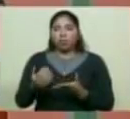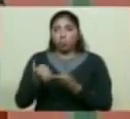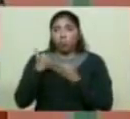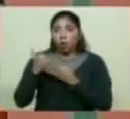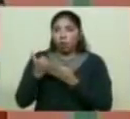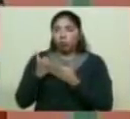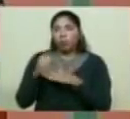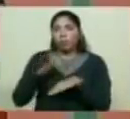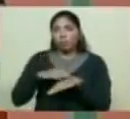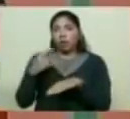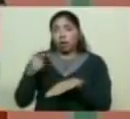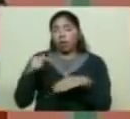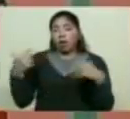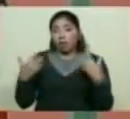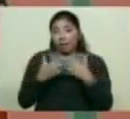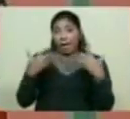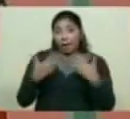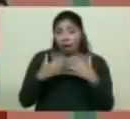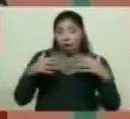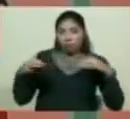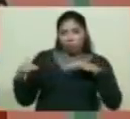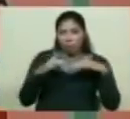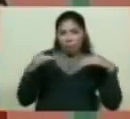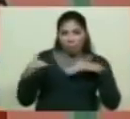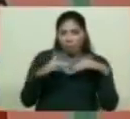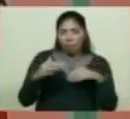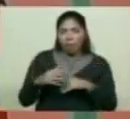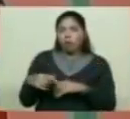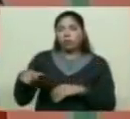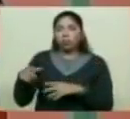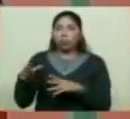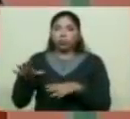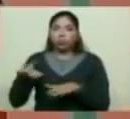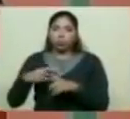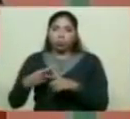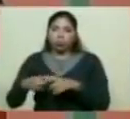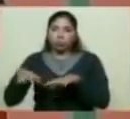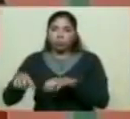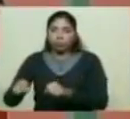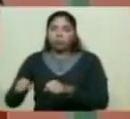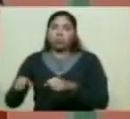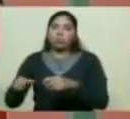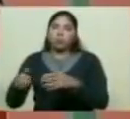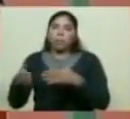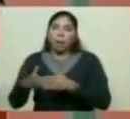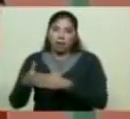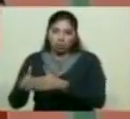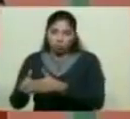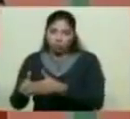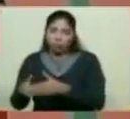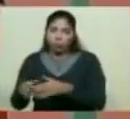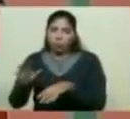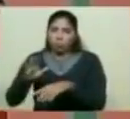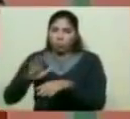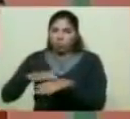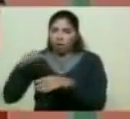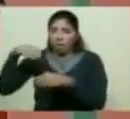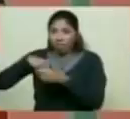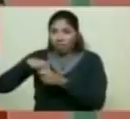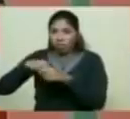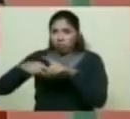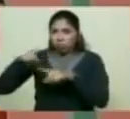y bueno y se desarrolló un conjunto de reclamos y bolívar diplomáticamente